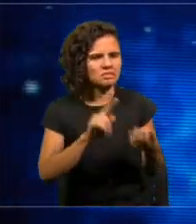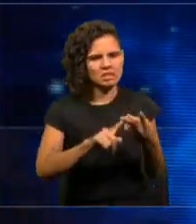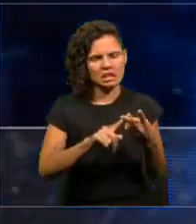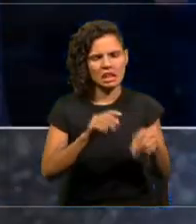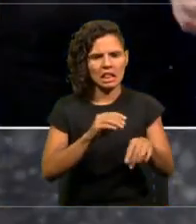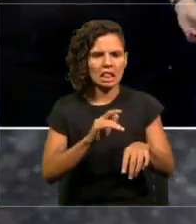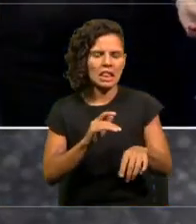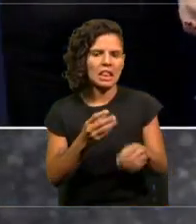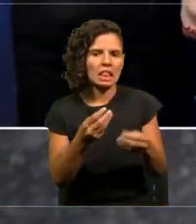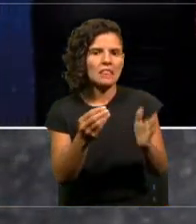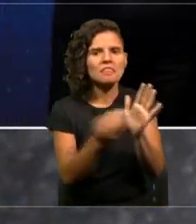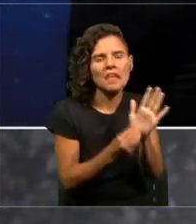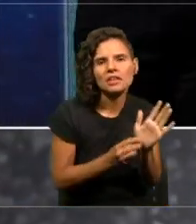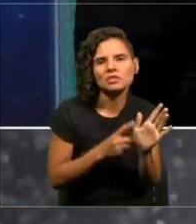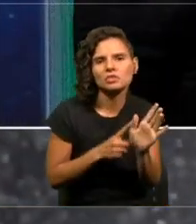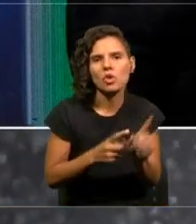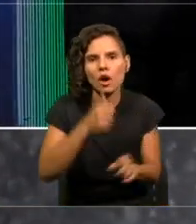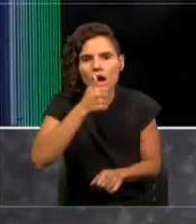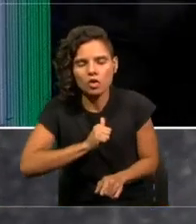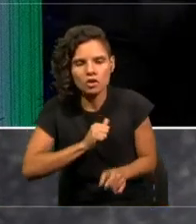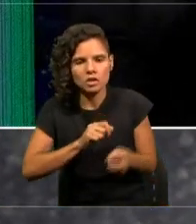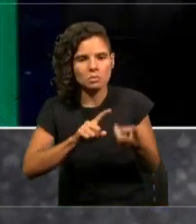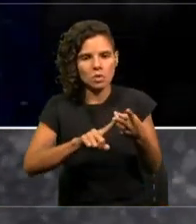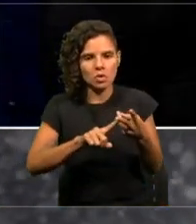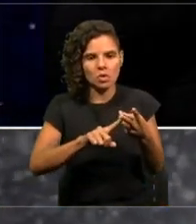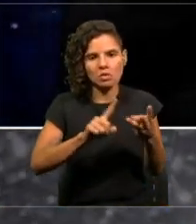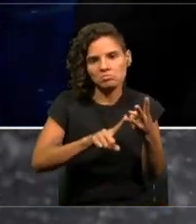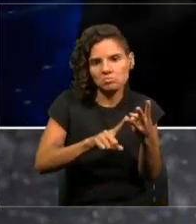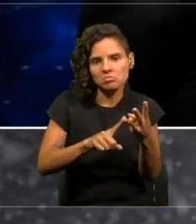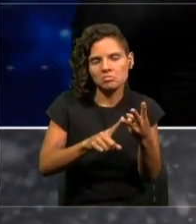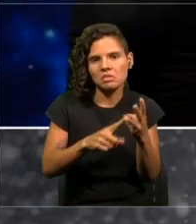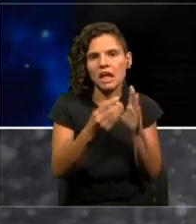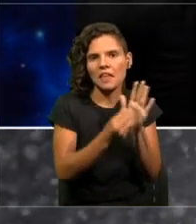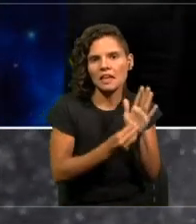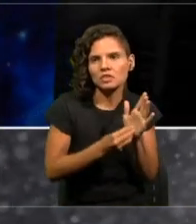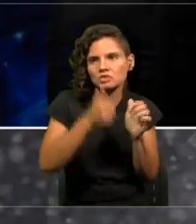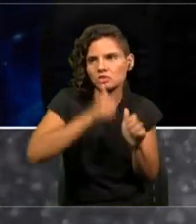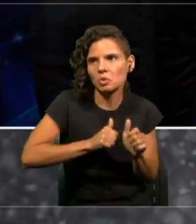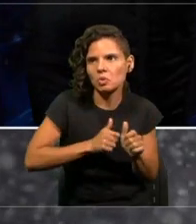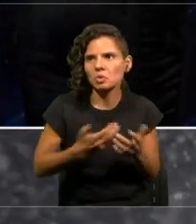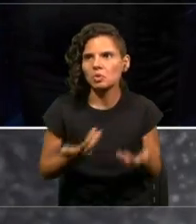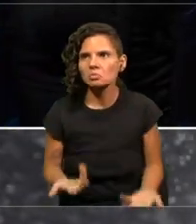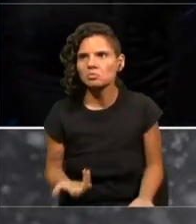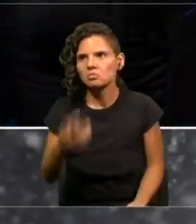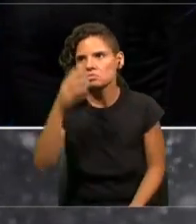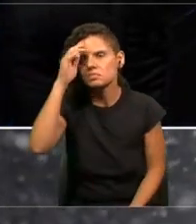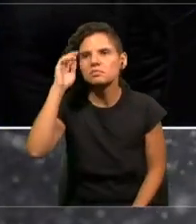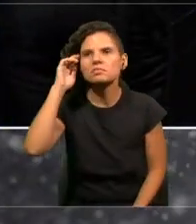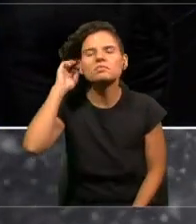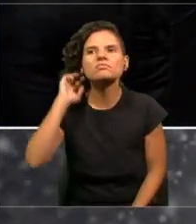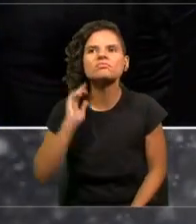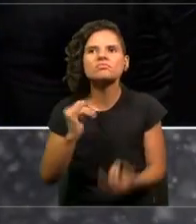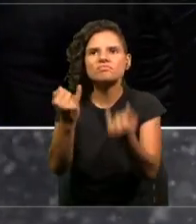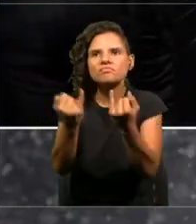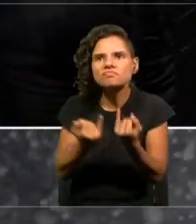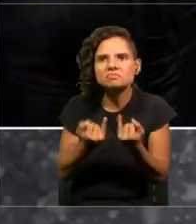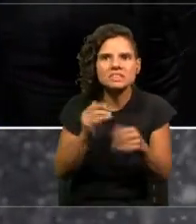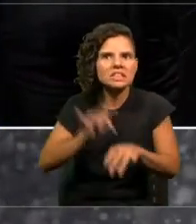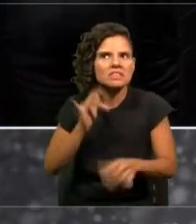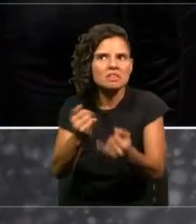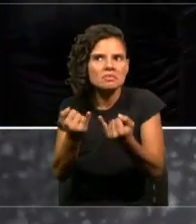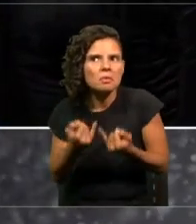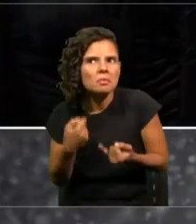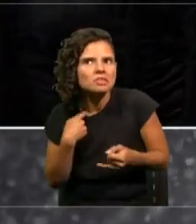el dato seguro que es el más importante todos tienen que ser muy seguro y si vamos más allá o